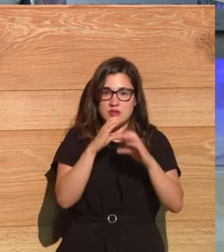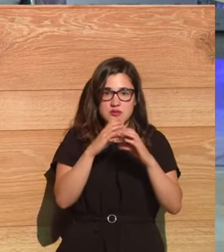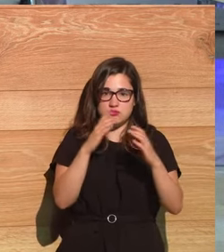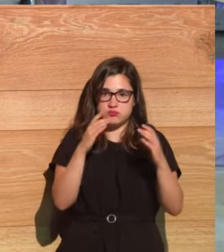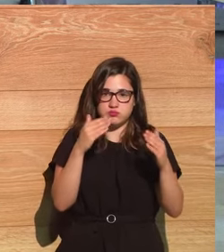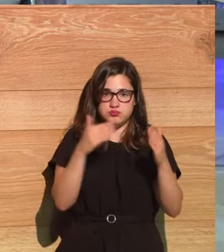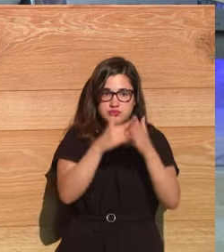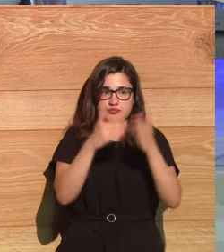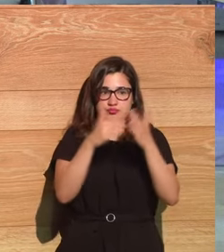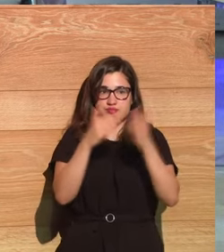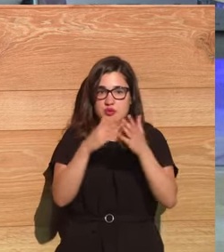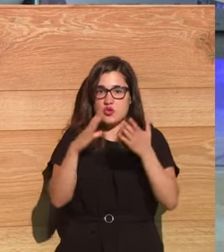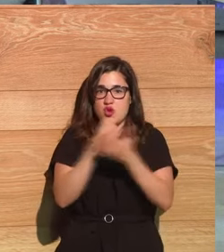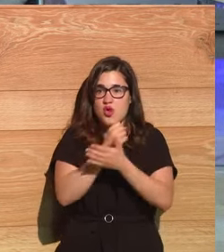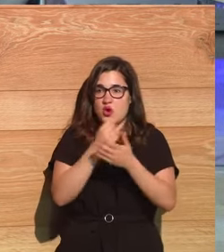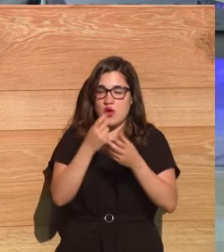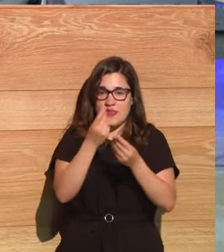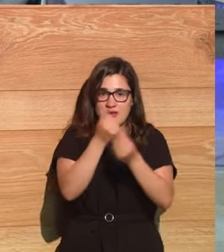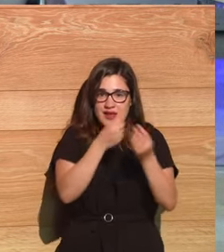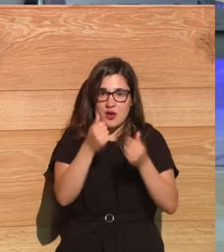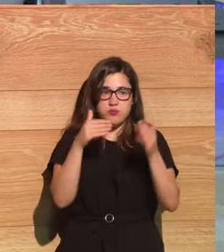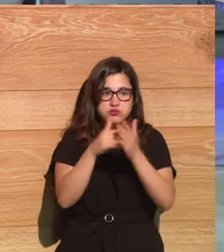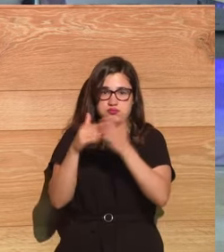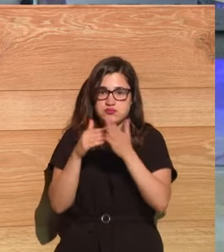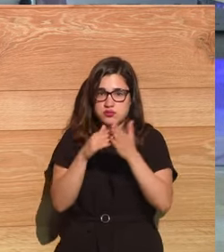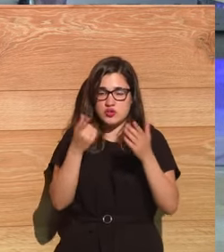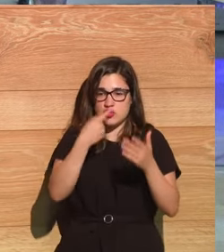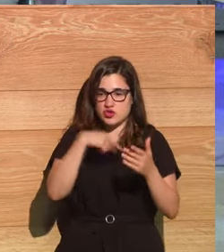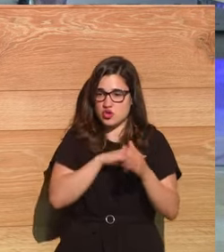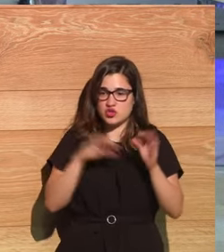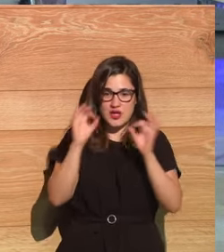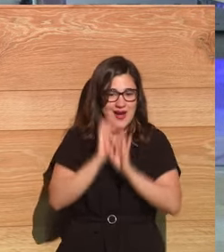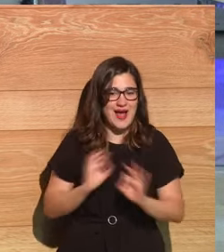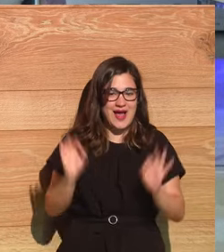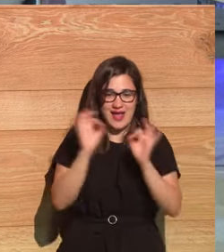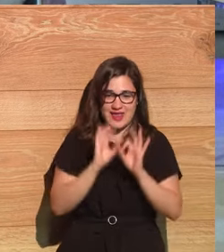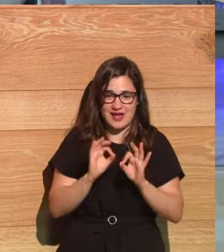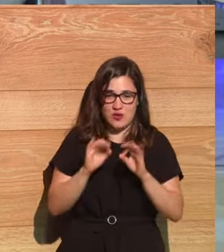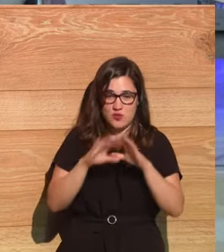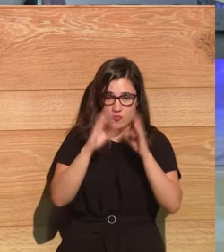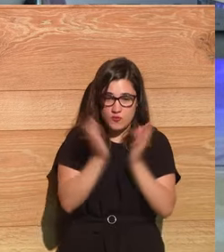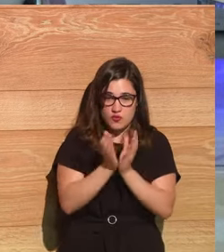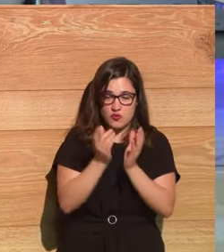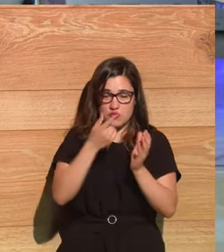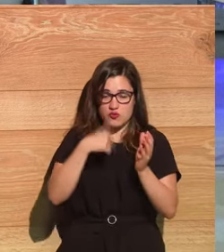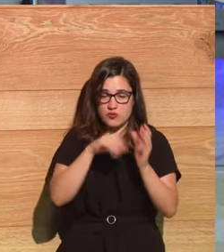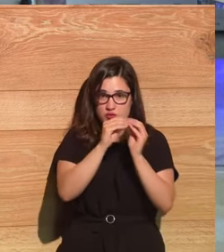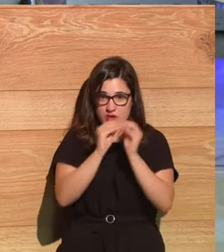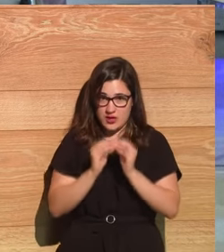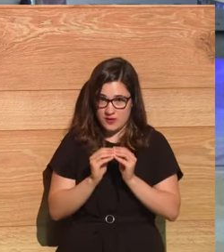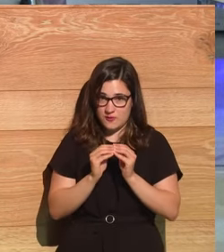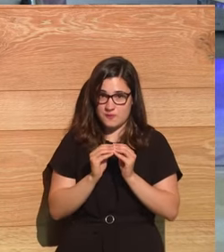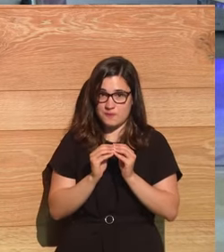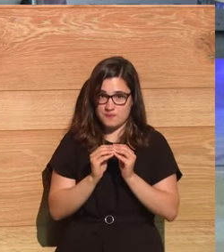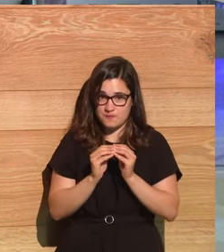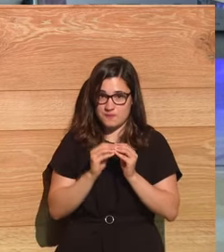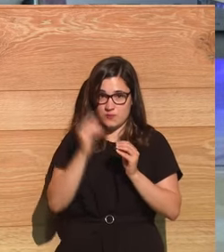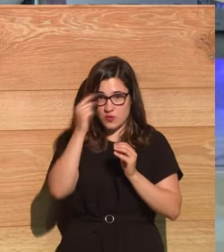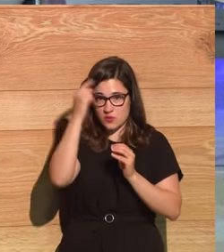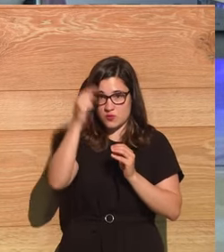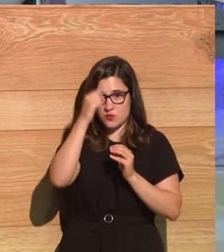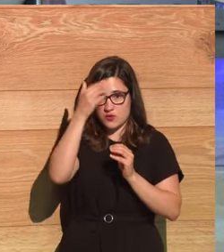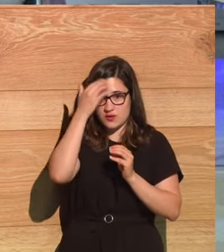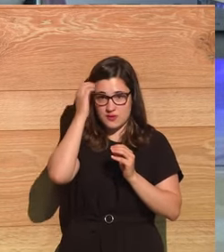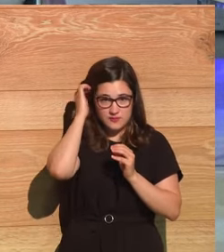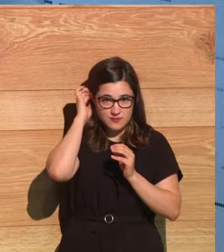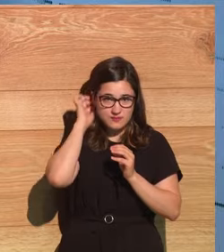económico, financiero, monetario, nada, no seríamos nada, ¿no? Pues hemos creado un mundo que para lo bueno y para lo malo, pues esa cultura, ¿no? Ya